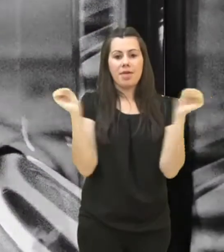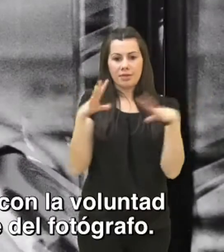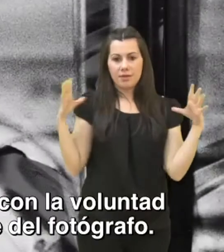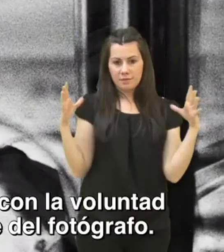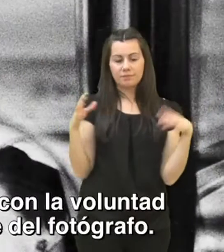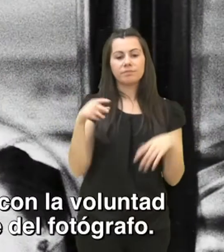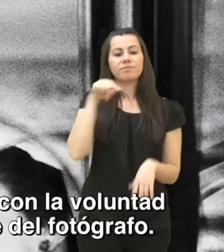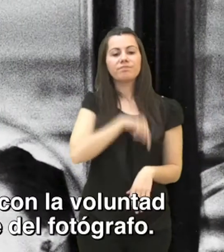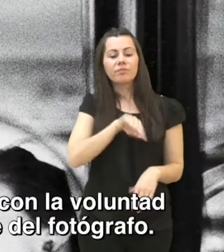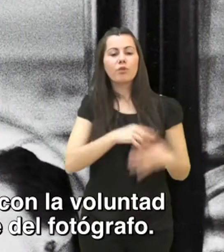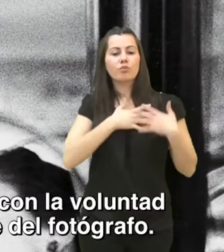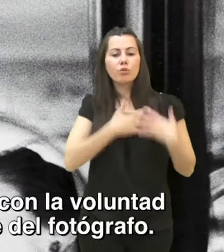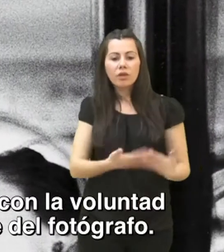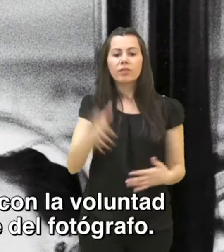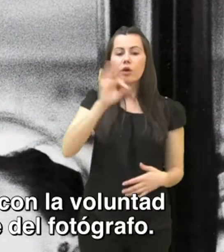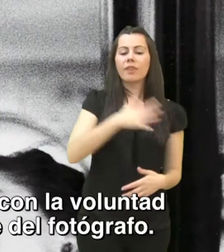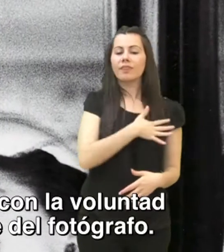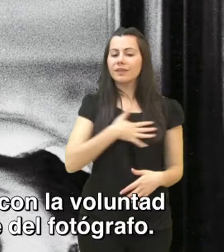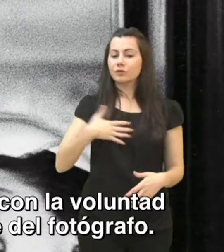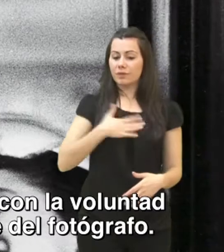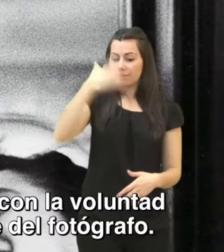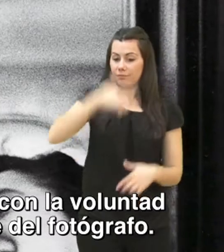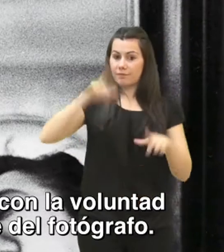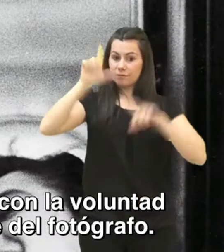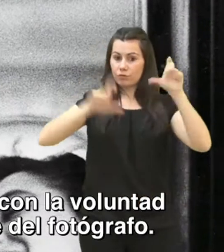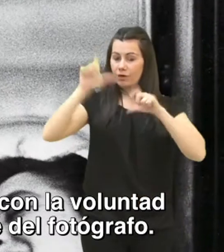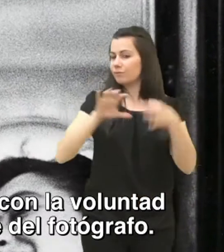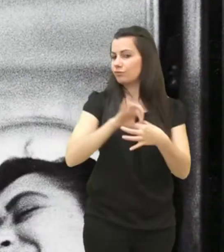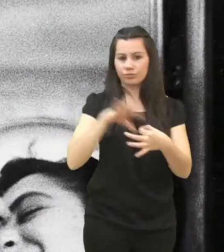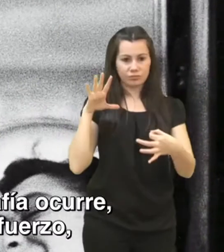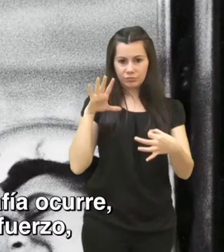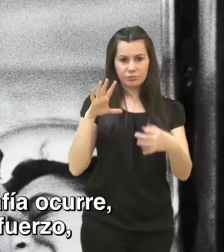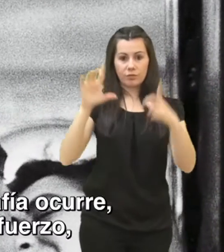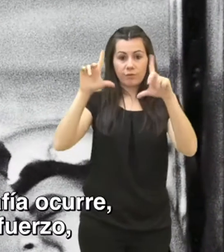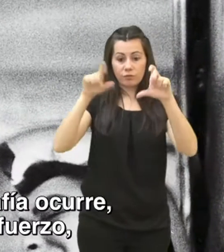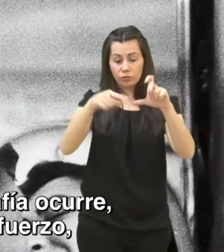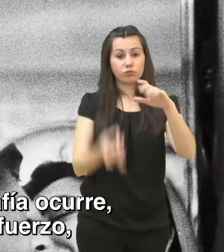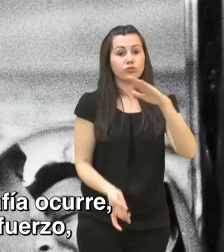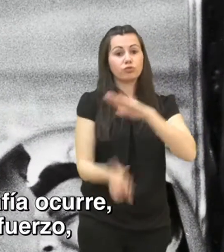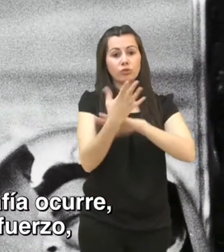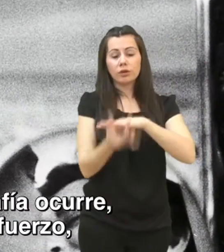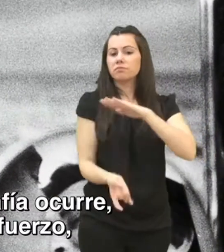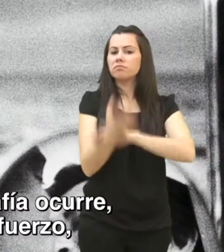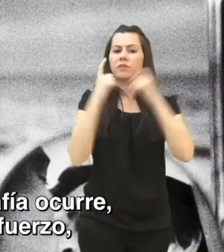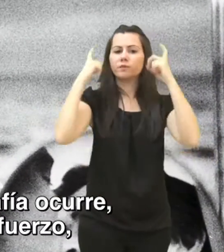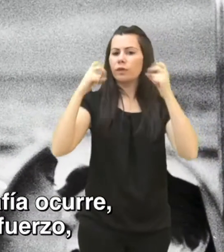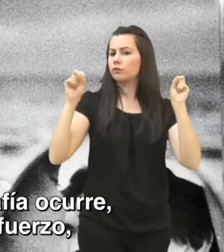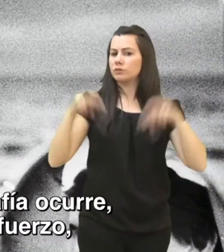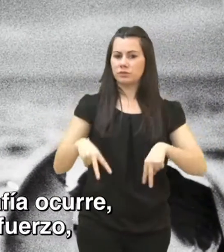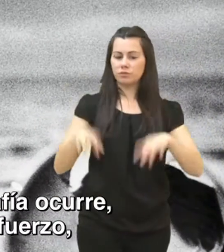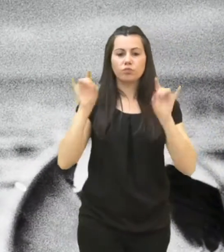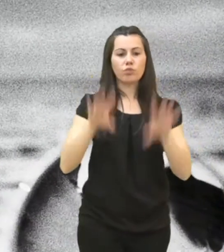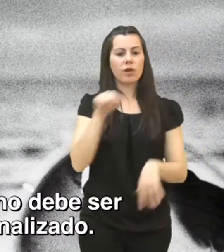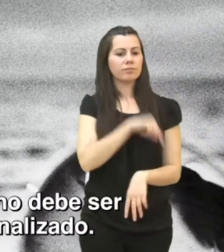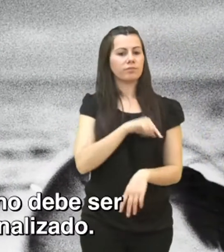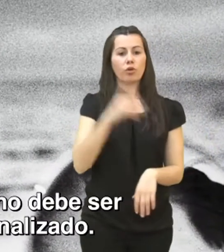mágica. No tiene nada que ver con la voluntad o el deseo consciente del fotógrafo. Cuando la fotografía ocurre, sucede sin